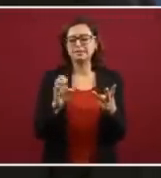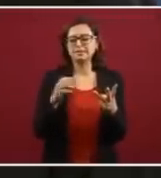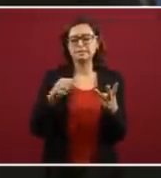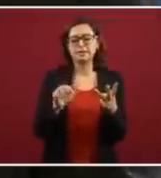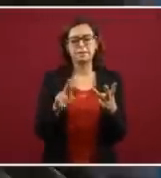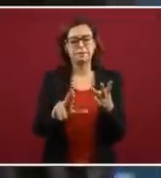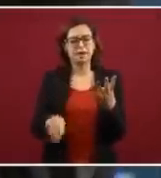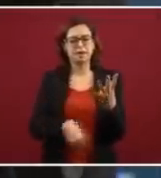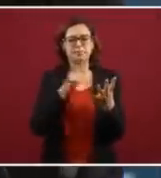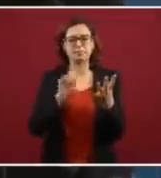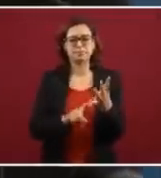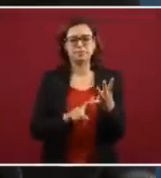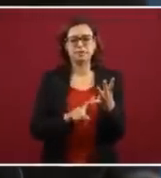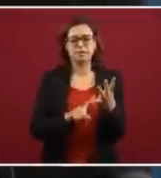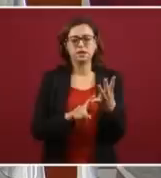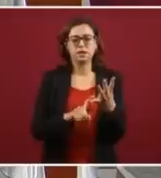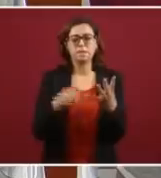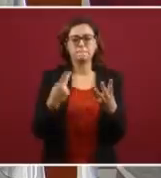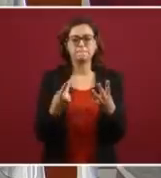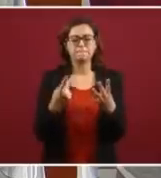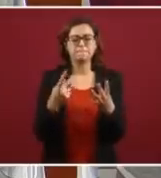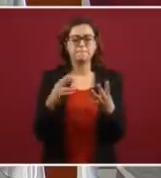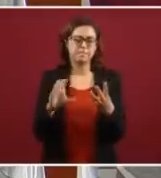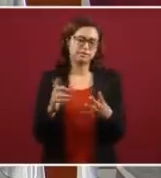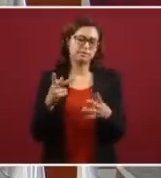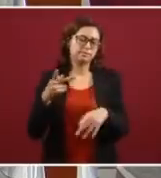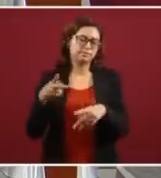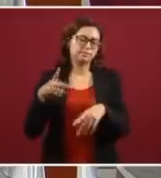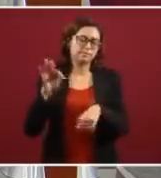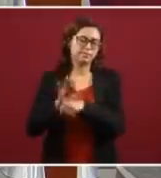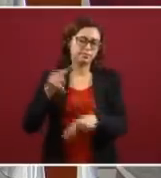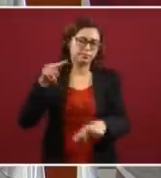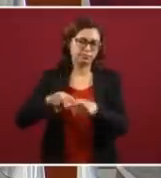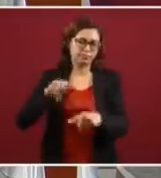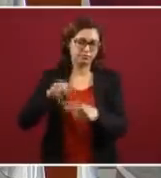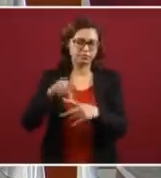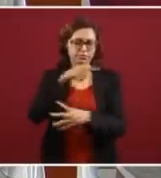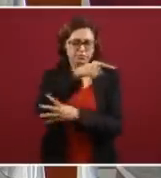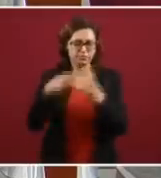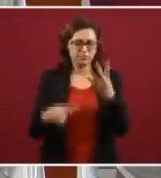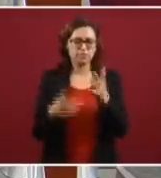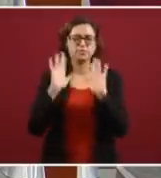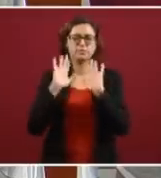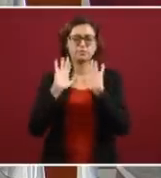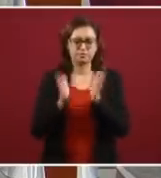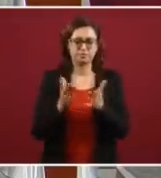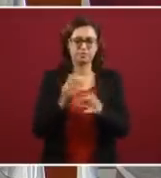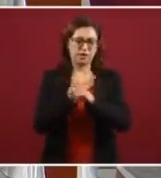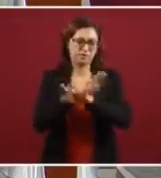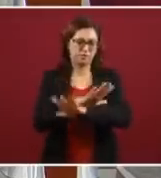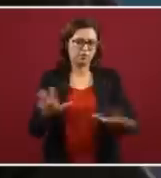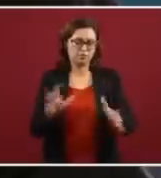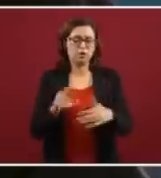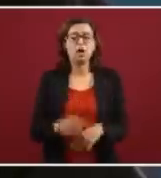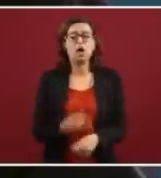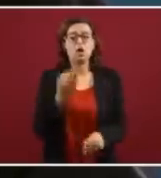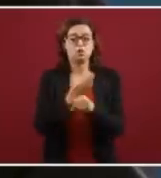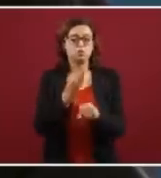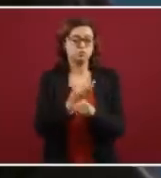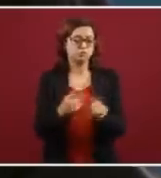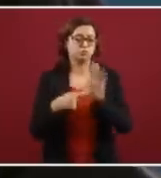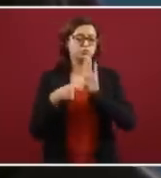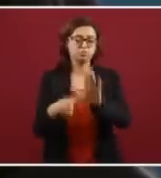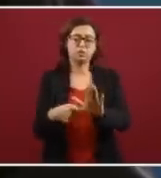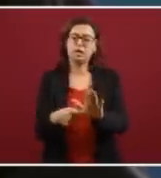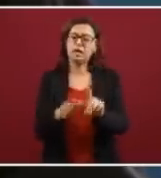Marina y Protección Civil. Inicio presentando a grandes rasgos el